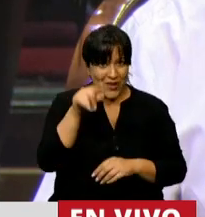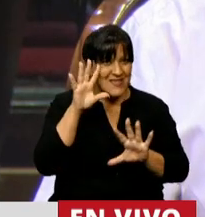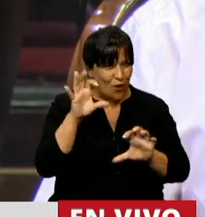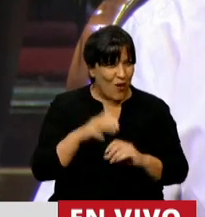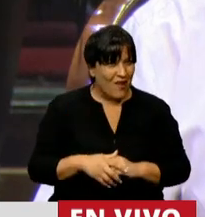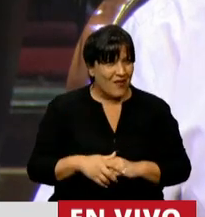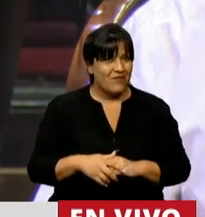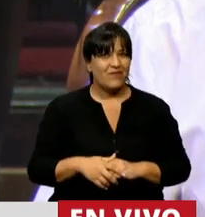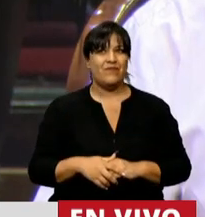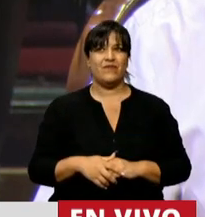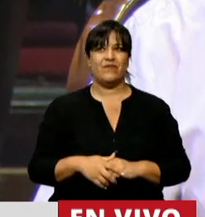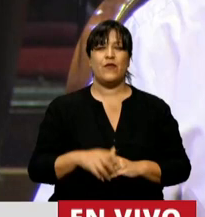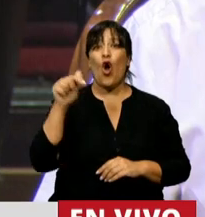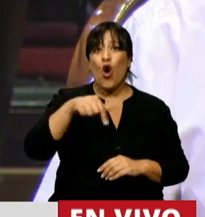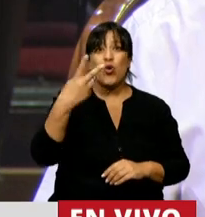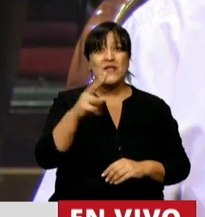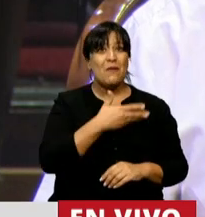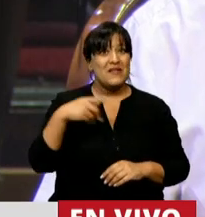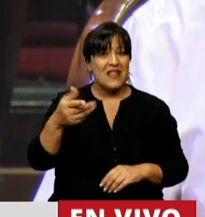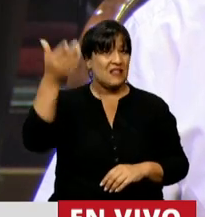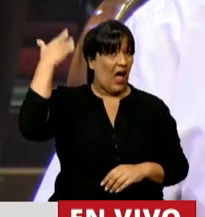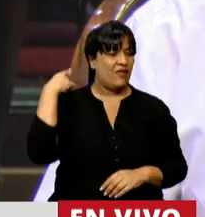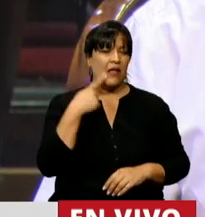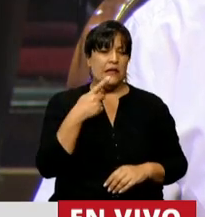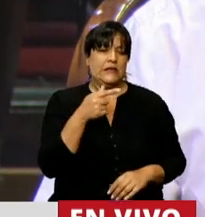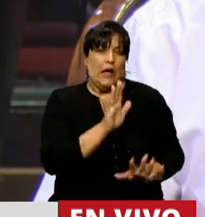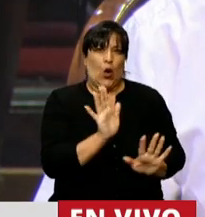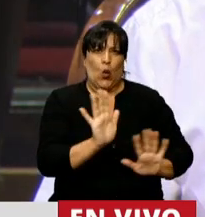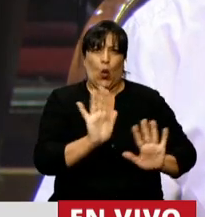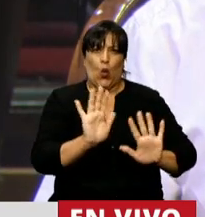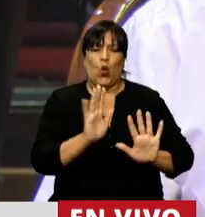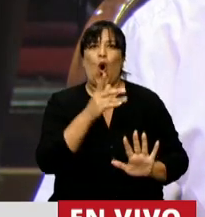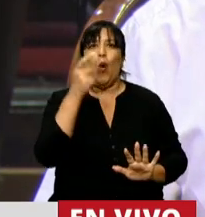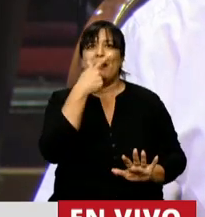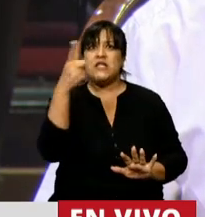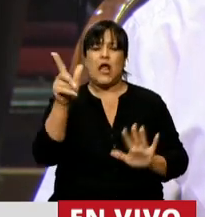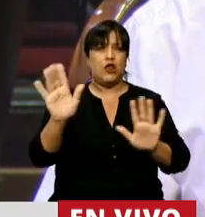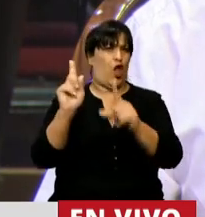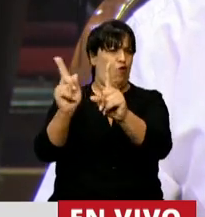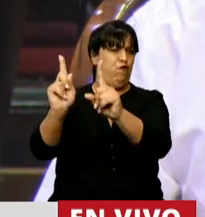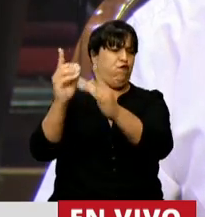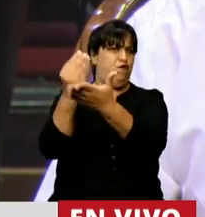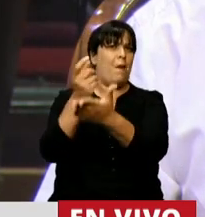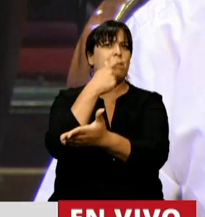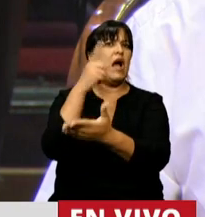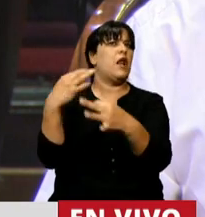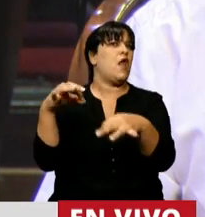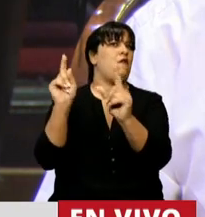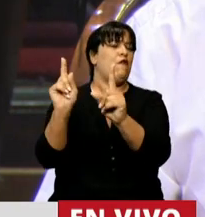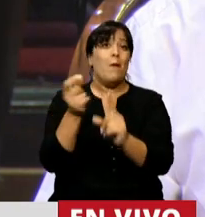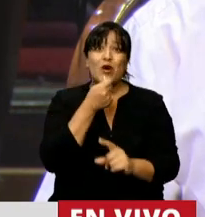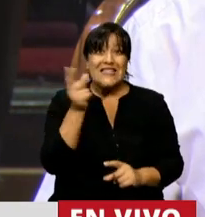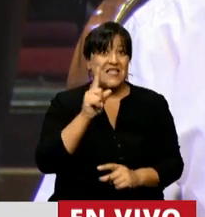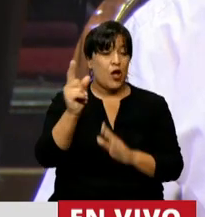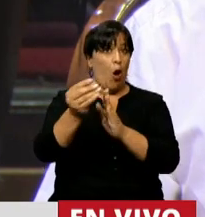eso? La hoy vicepresidenta decía, che, no desestabilicen al presidente de Macri porque miren que no van a poder pagar